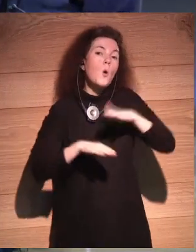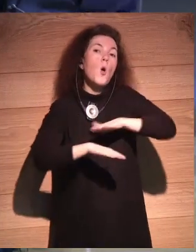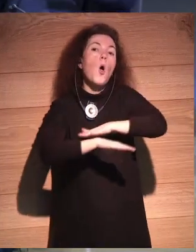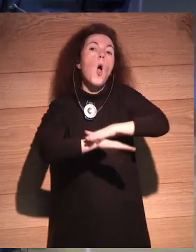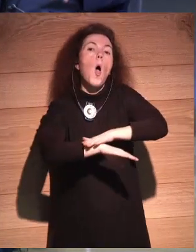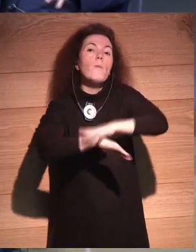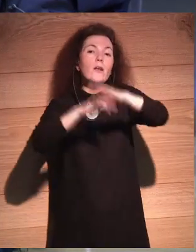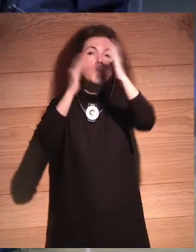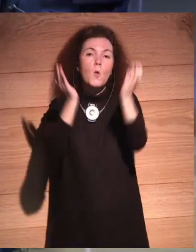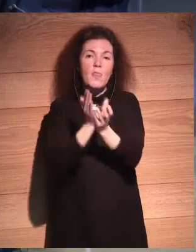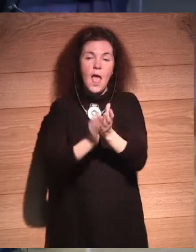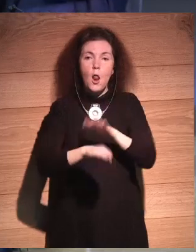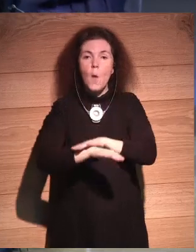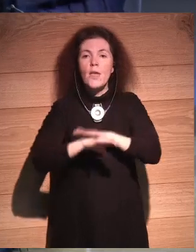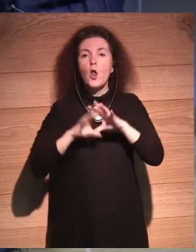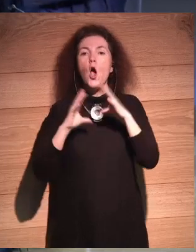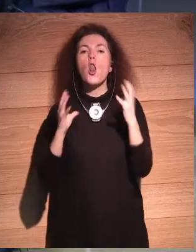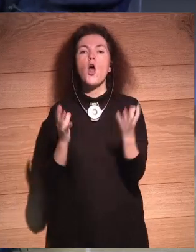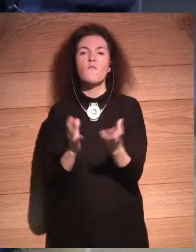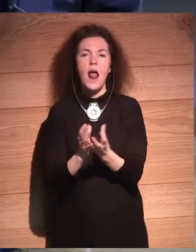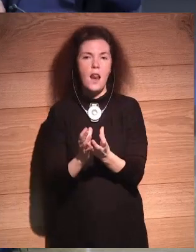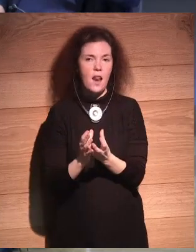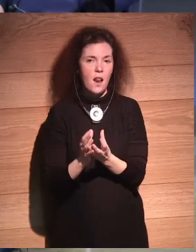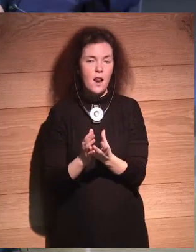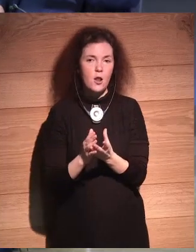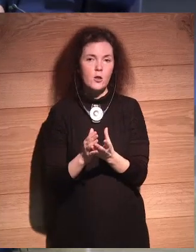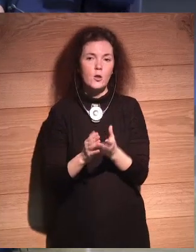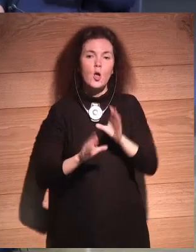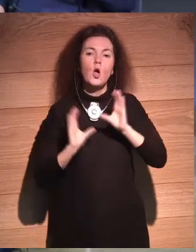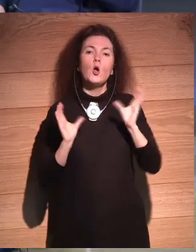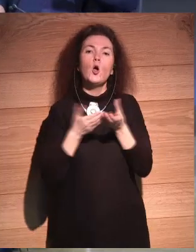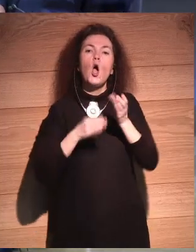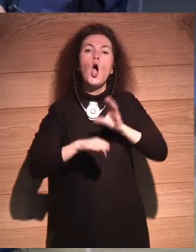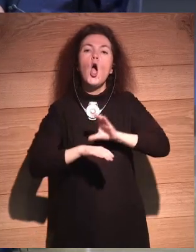gobierno mundial, en un gobierno global, con un consejo ético